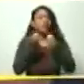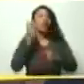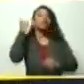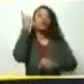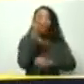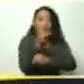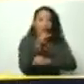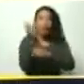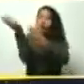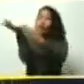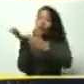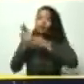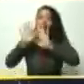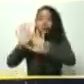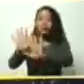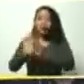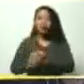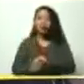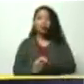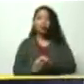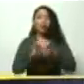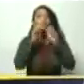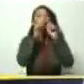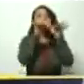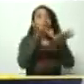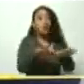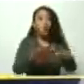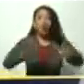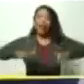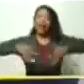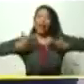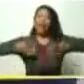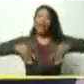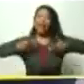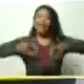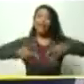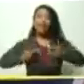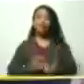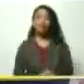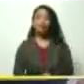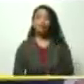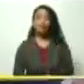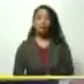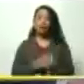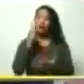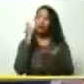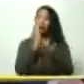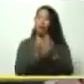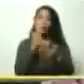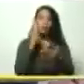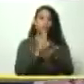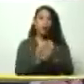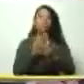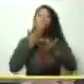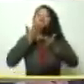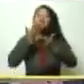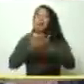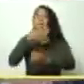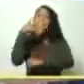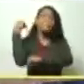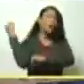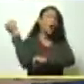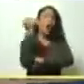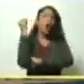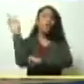recibirlo? Con bendiciones, con alegría. Siempre. Pidiendo lo mejor para